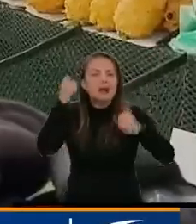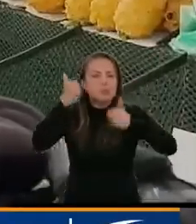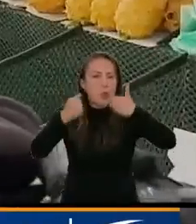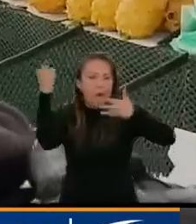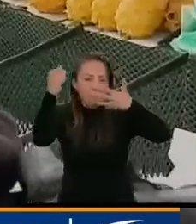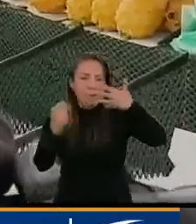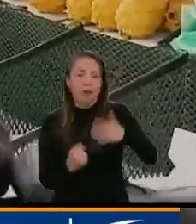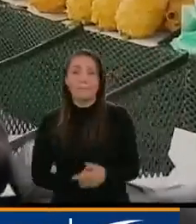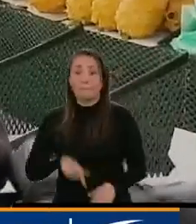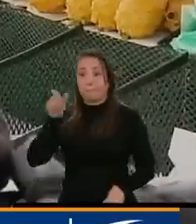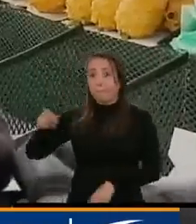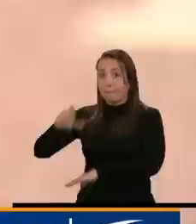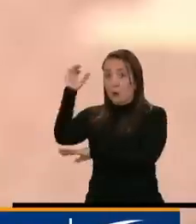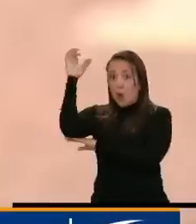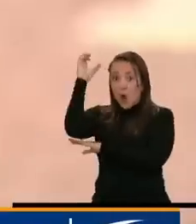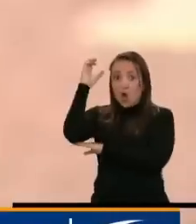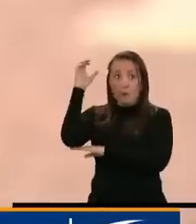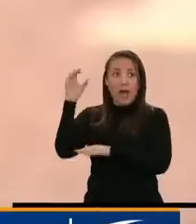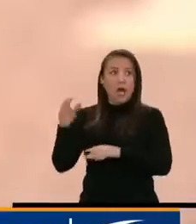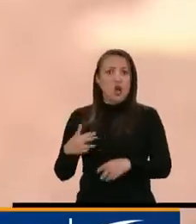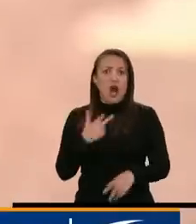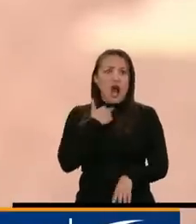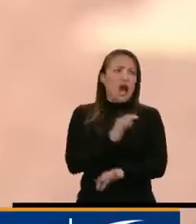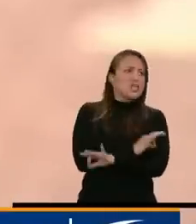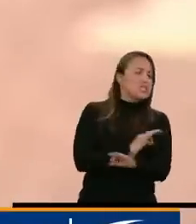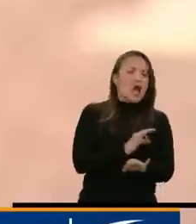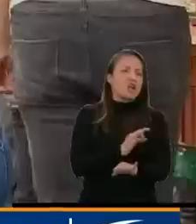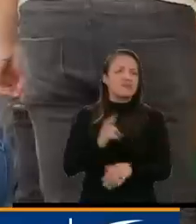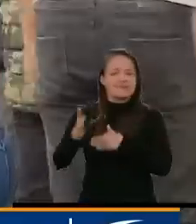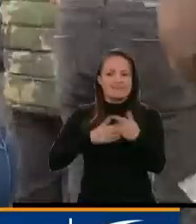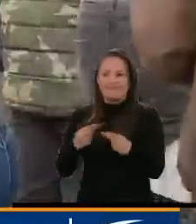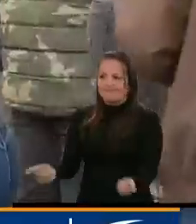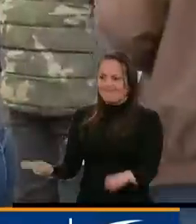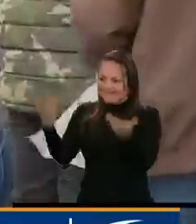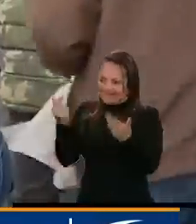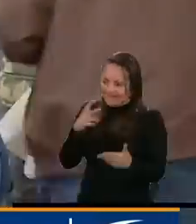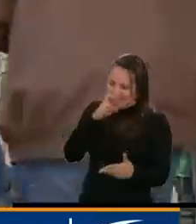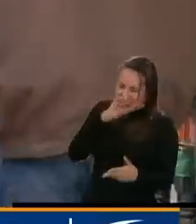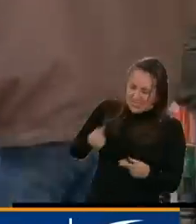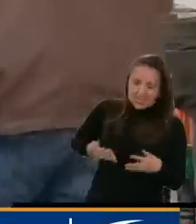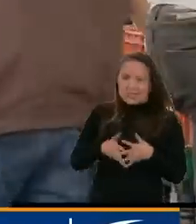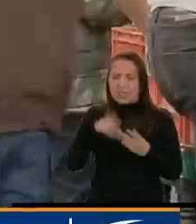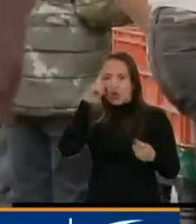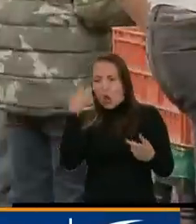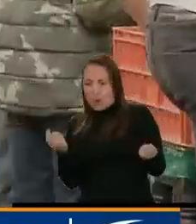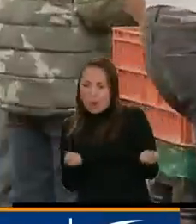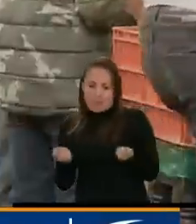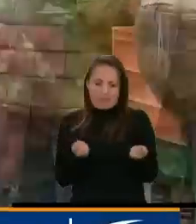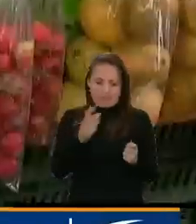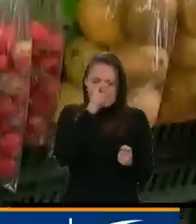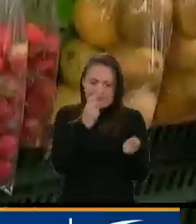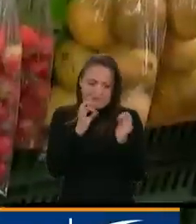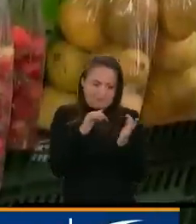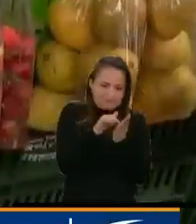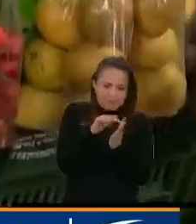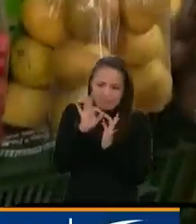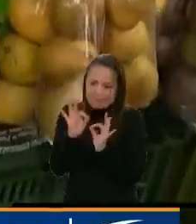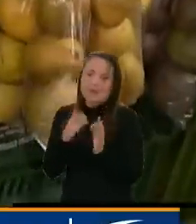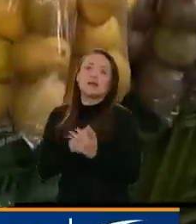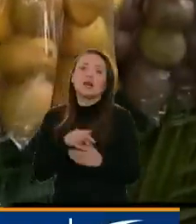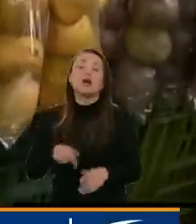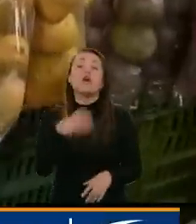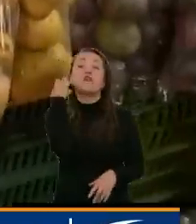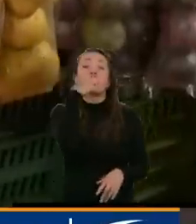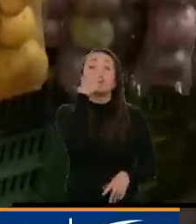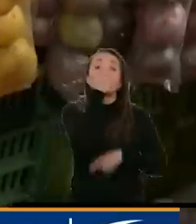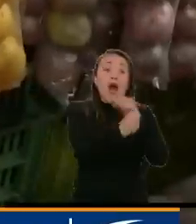Un colombiano no se vara. Con un presupuesto ajustado y altos precios, todos buscan estrategias para que la platica rinda. En un año las frutas